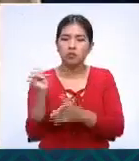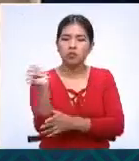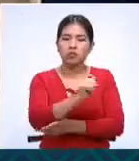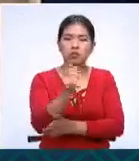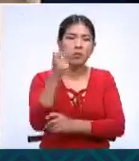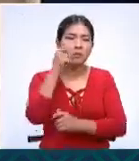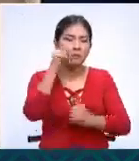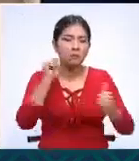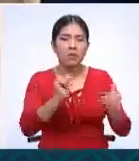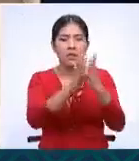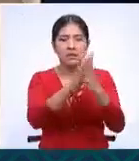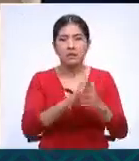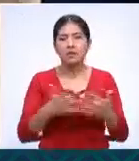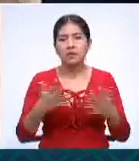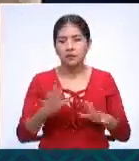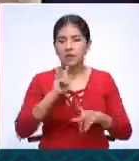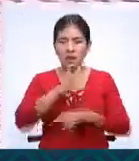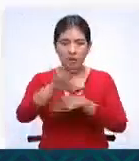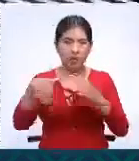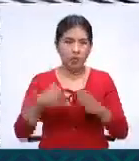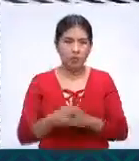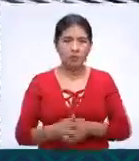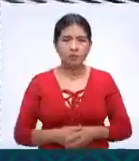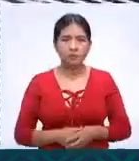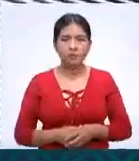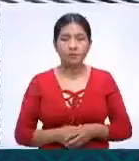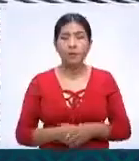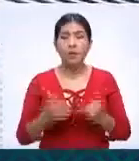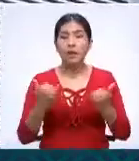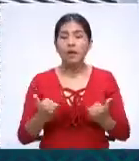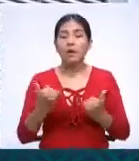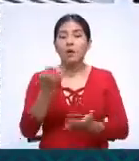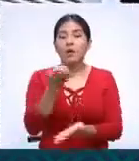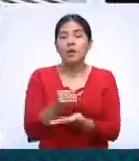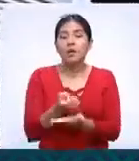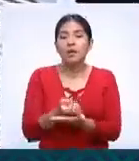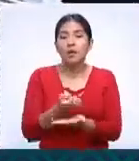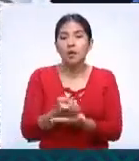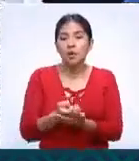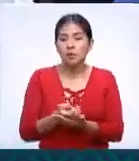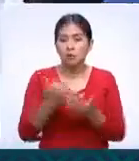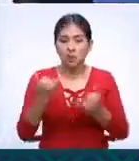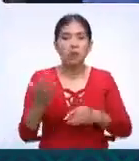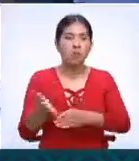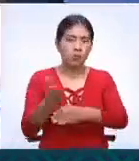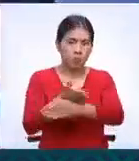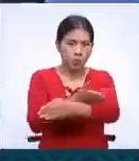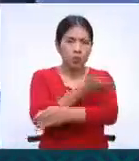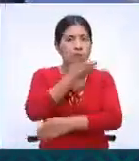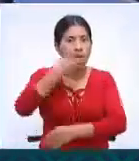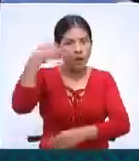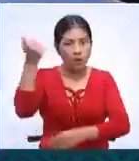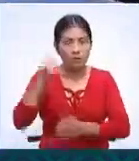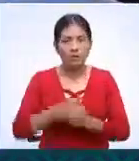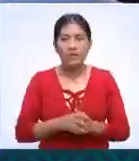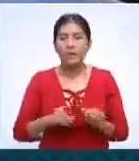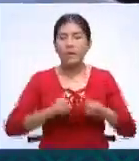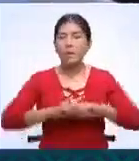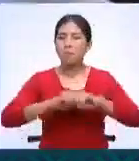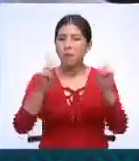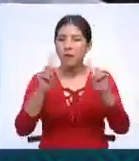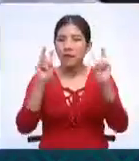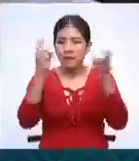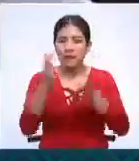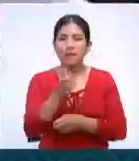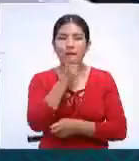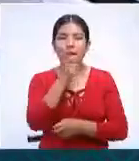y semipresenciales, hermanas, hermanos. La economía está mejorando, pero los medios